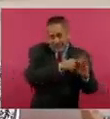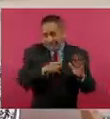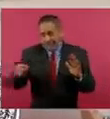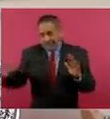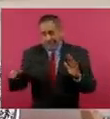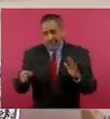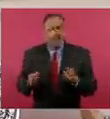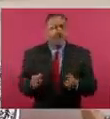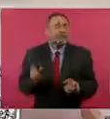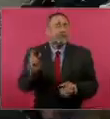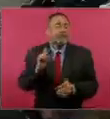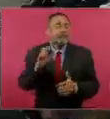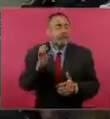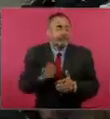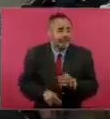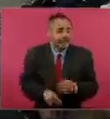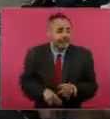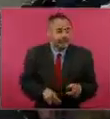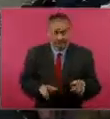En el río Bravo,